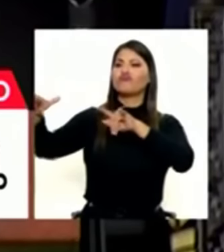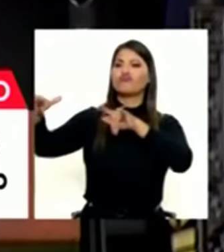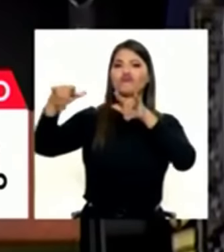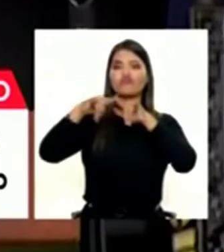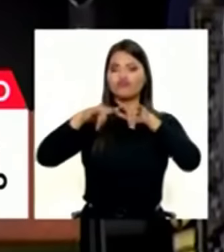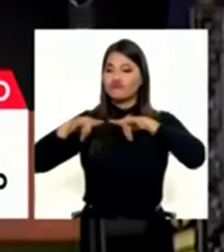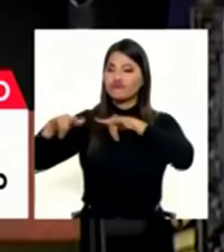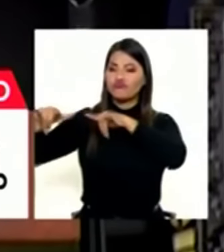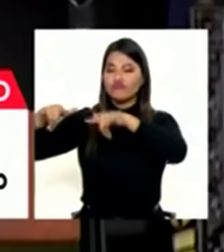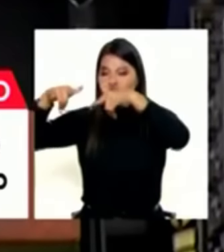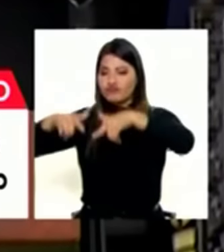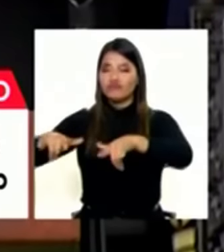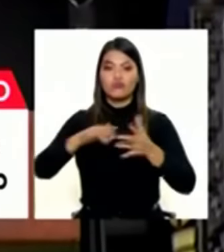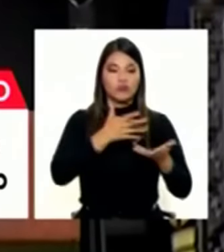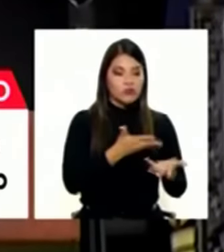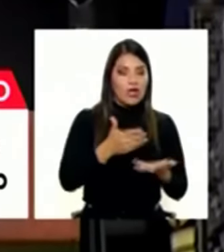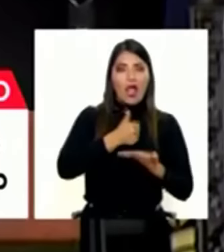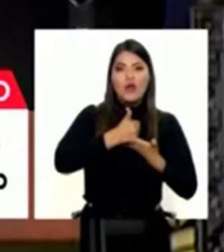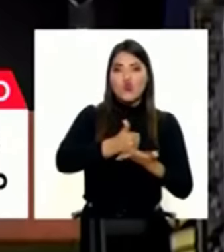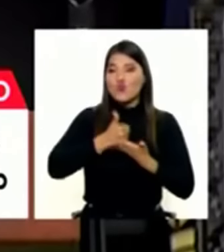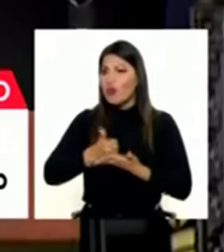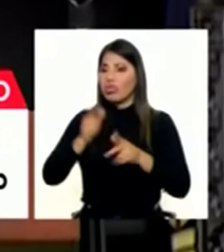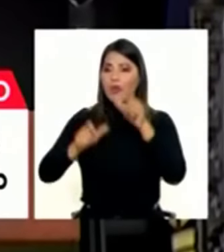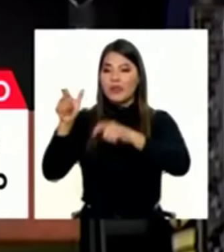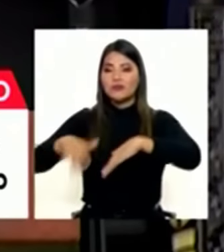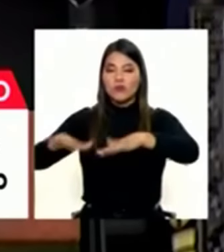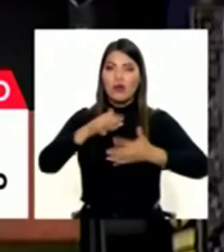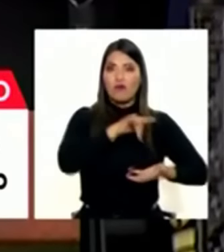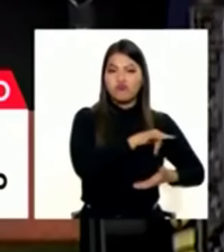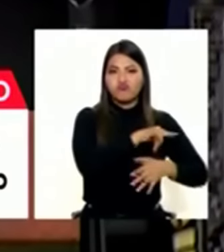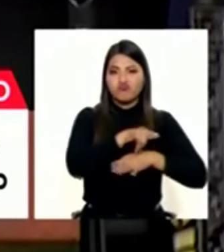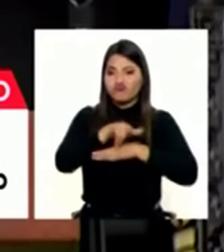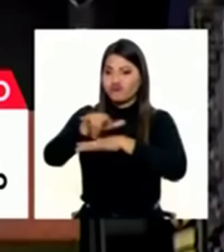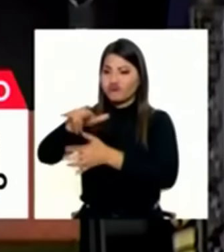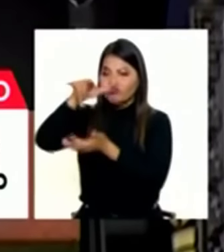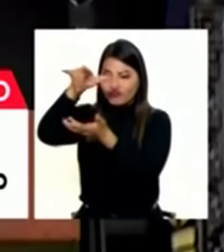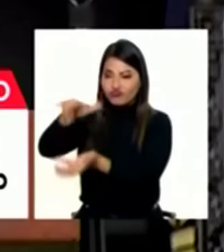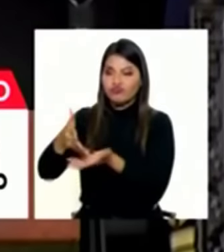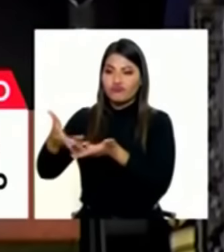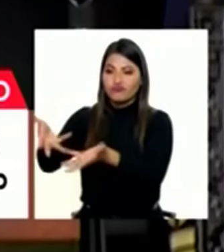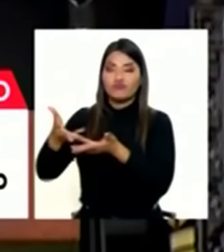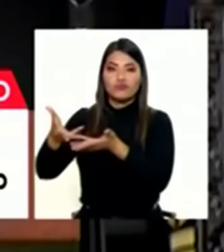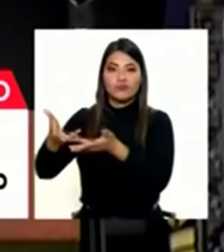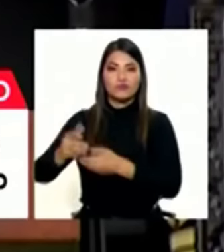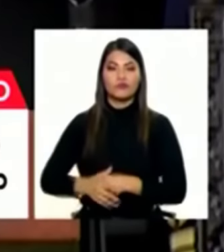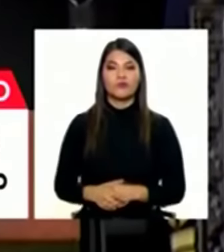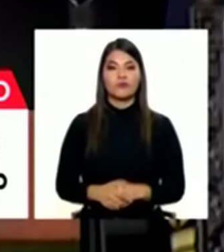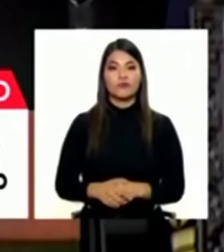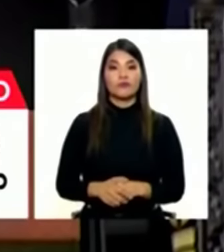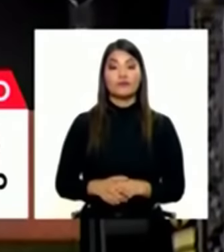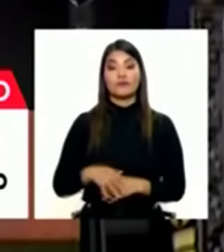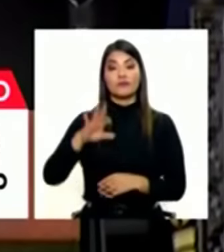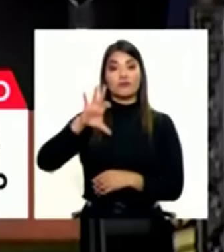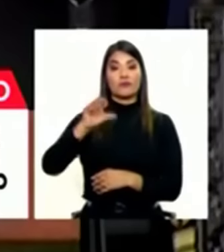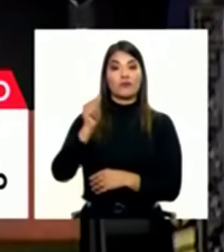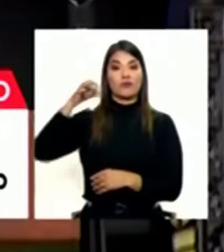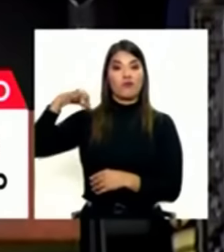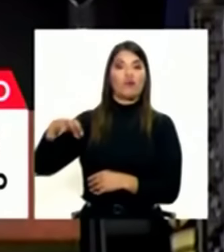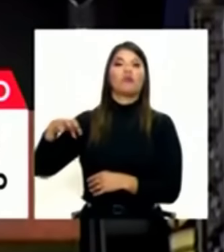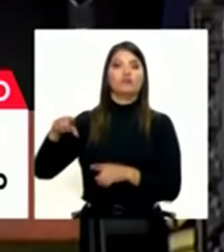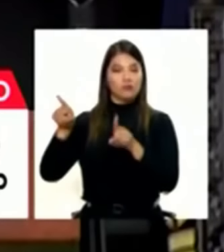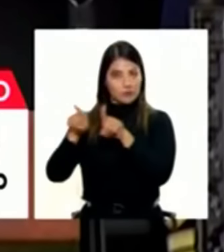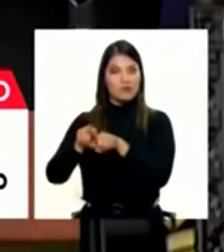país, transportando ayuda a las poblaciones afectadas. La FAB